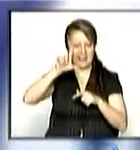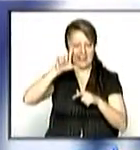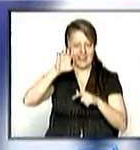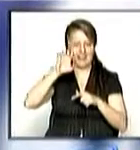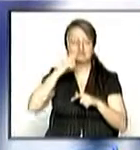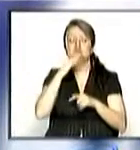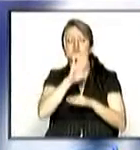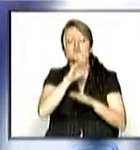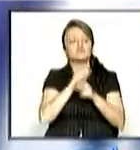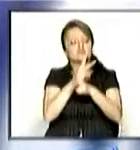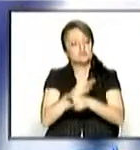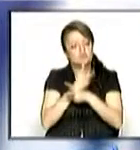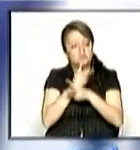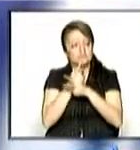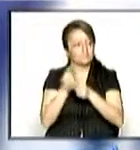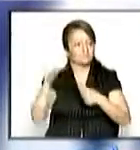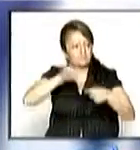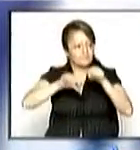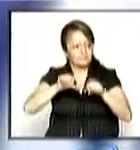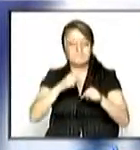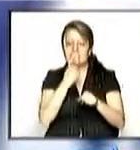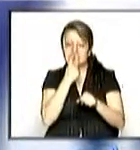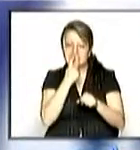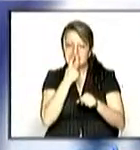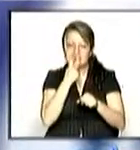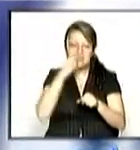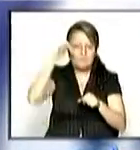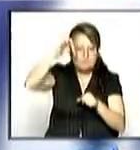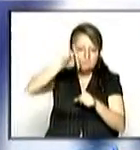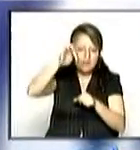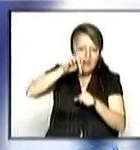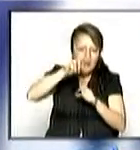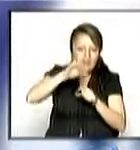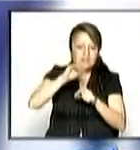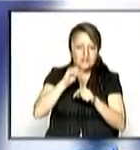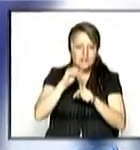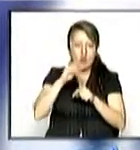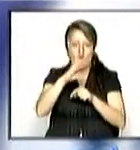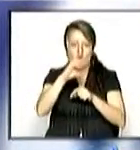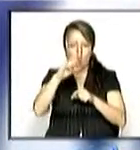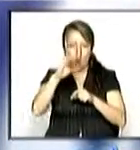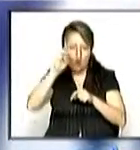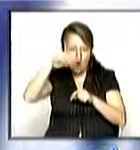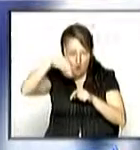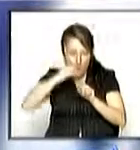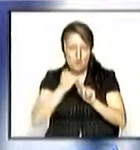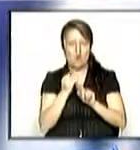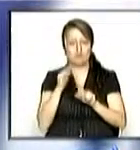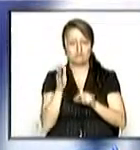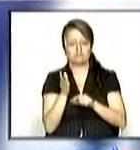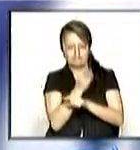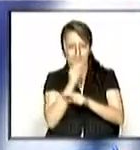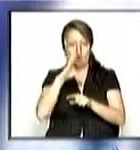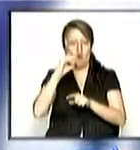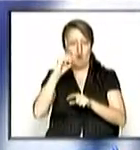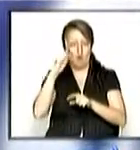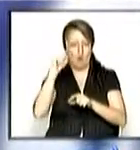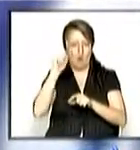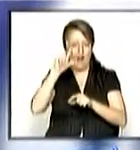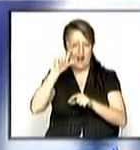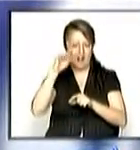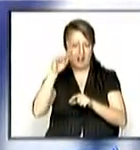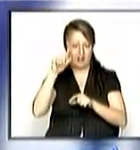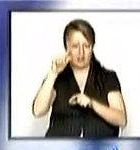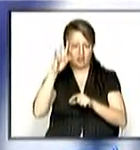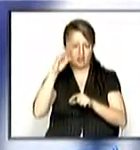aleaciones metálicas también tienen níquel, cromo, cobalto, berilio y son metales pesados. ¿Qué pasa? Primero hacen